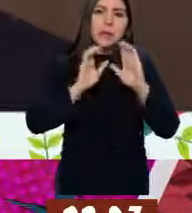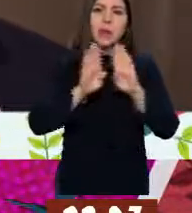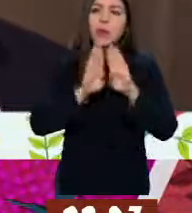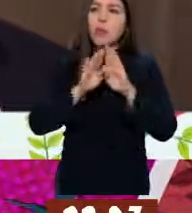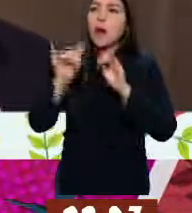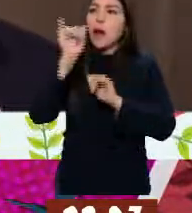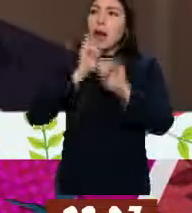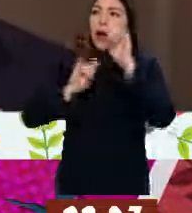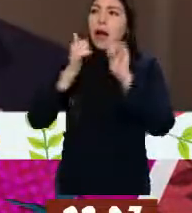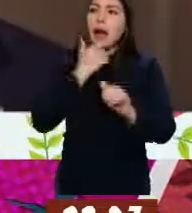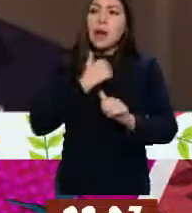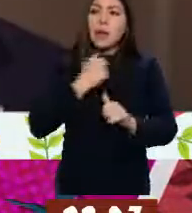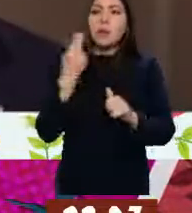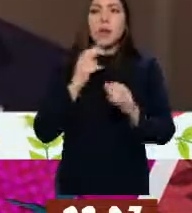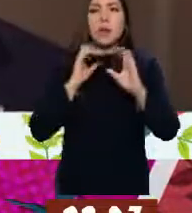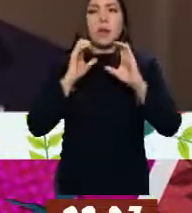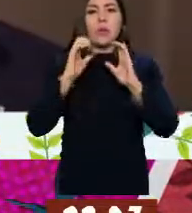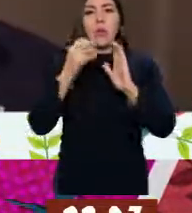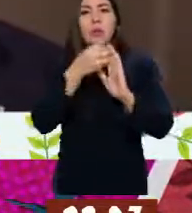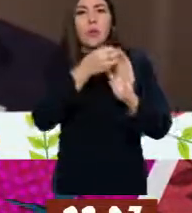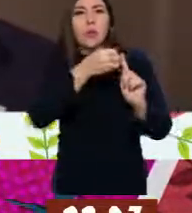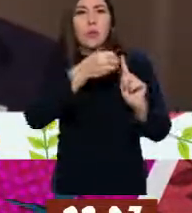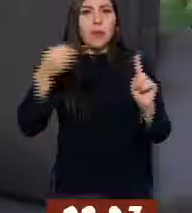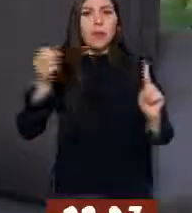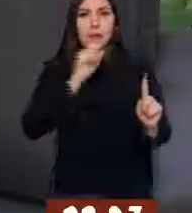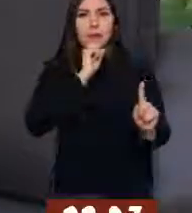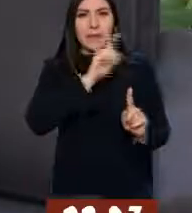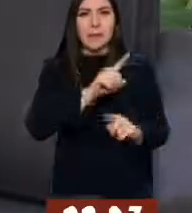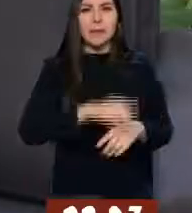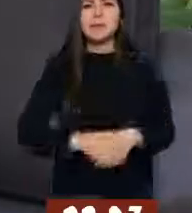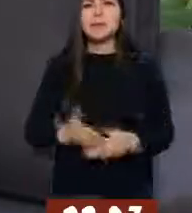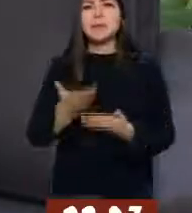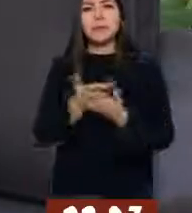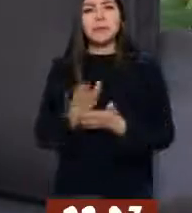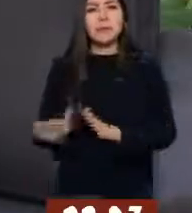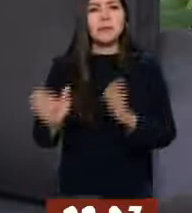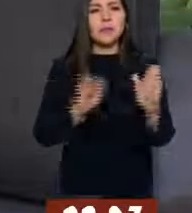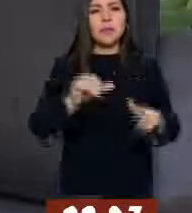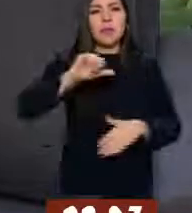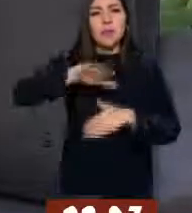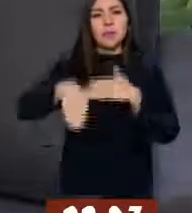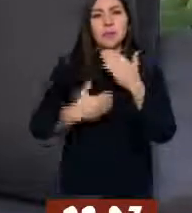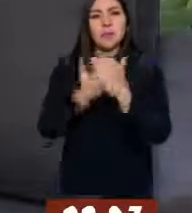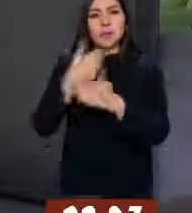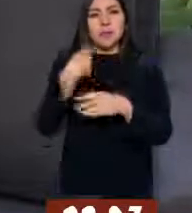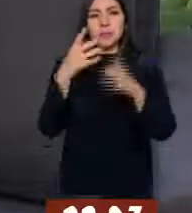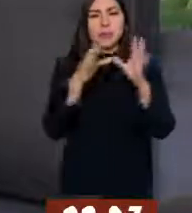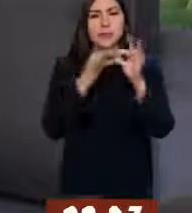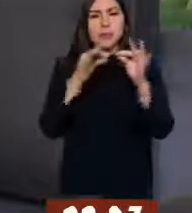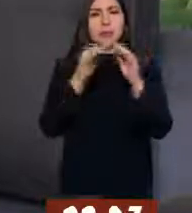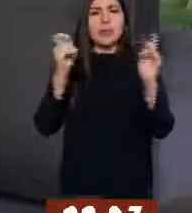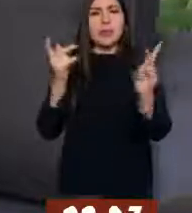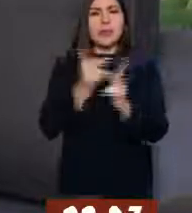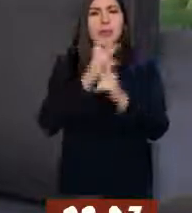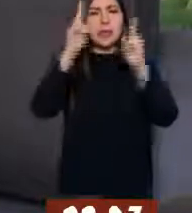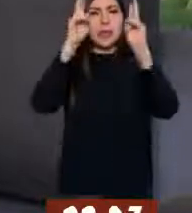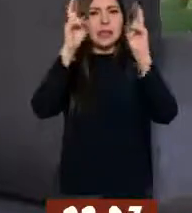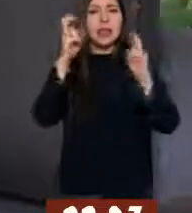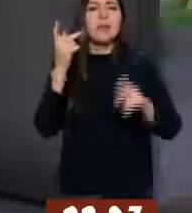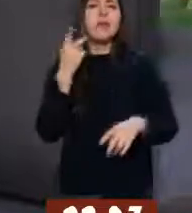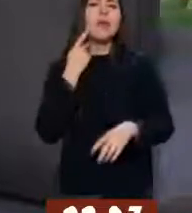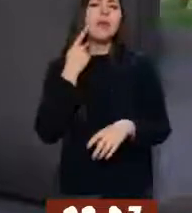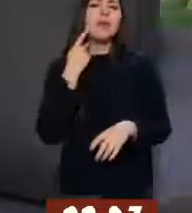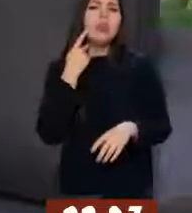alcohol. Pero hay otro tema del que yo quería hablar esta mañana, que es el escenario político. Y ese tema tiene que ver con